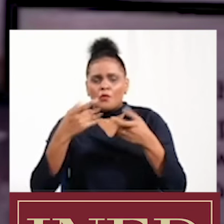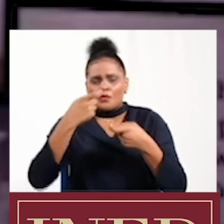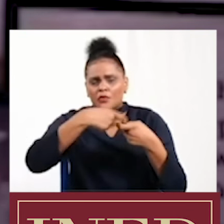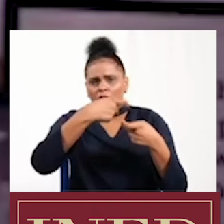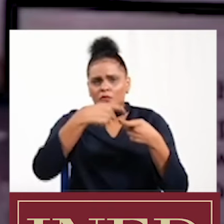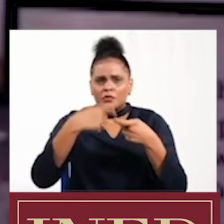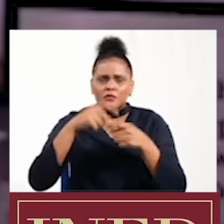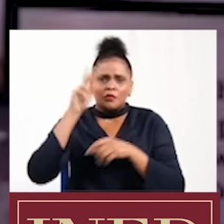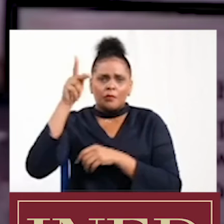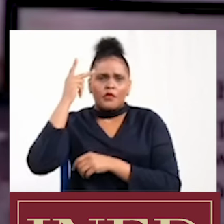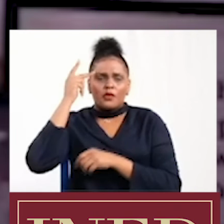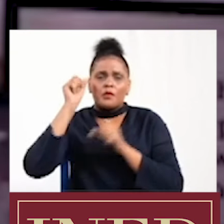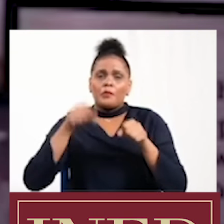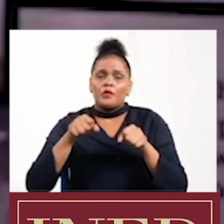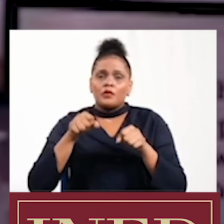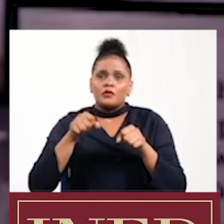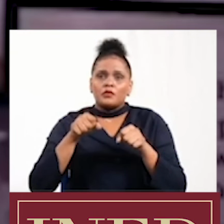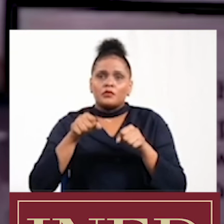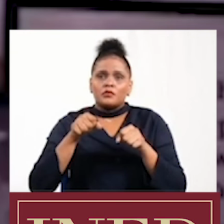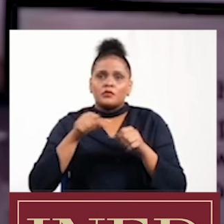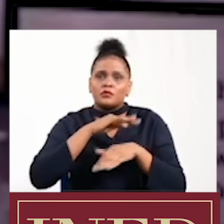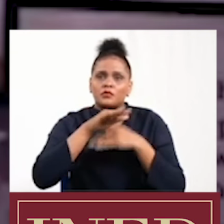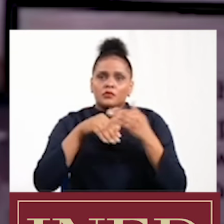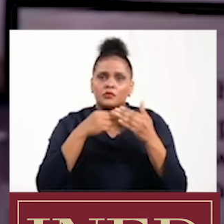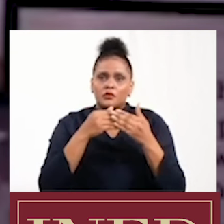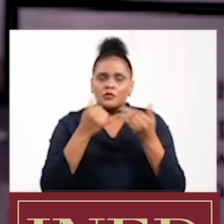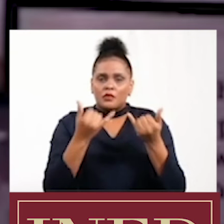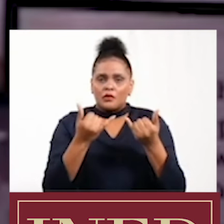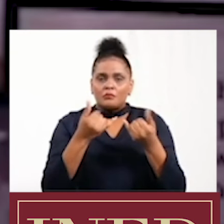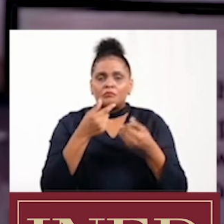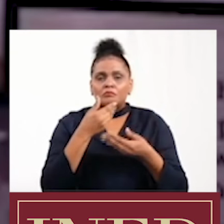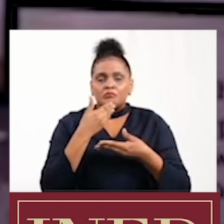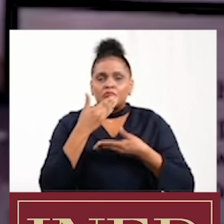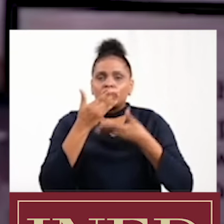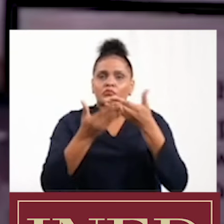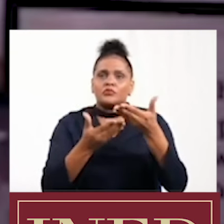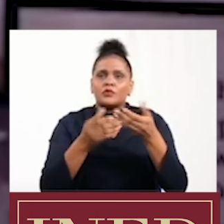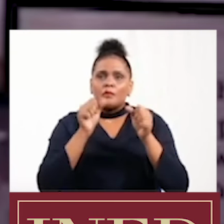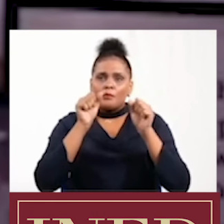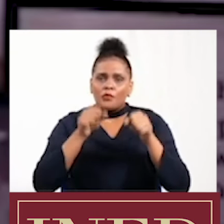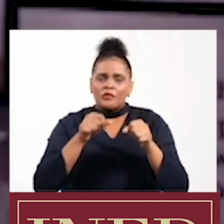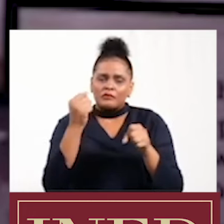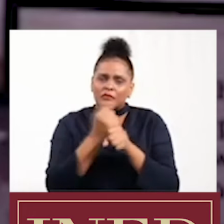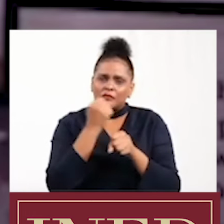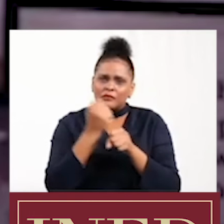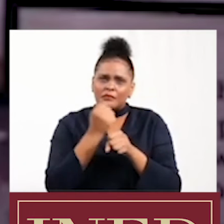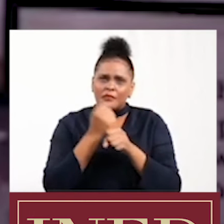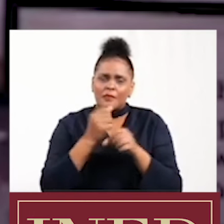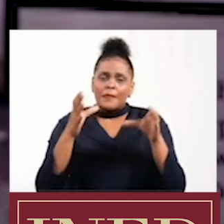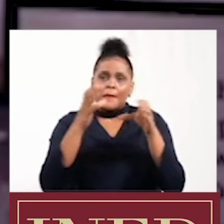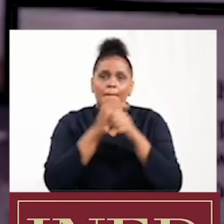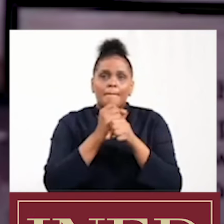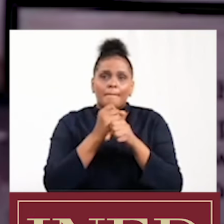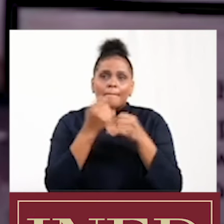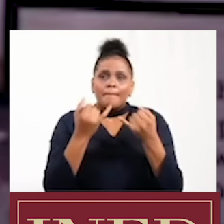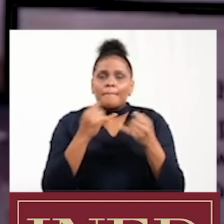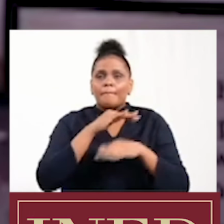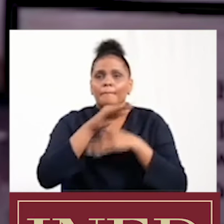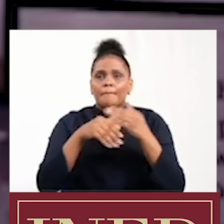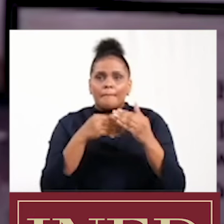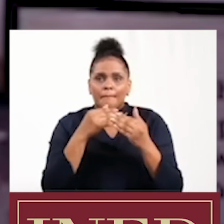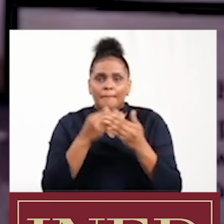política de las mujeres y yo lo que quiero dejarles como mensaje final es que este es un trabajo que tenemos que realizar juntos hombres y